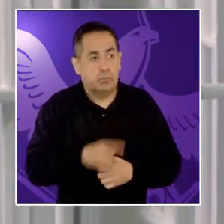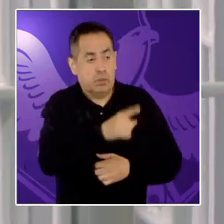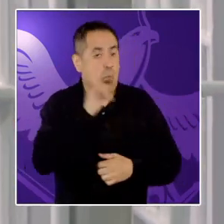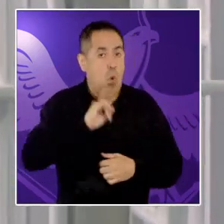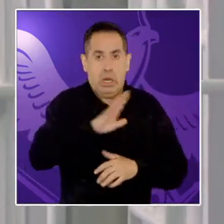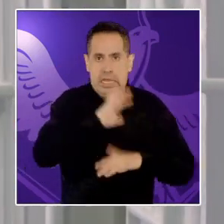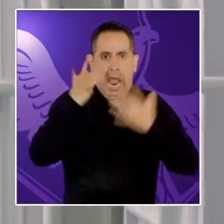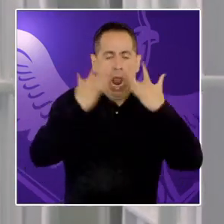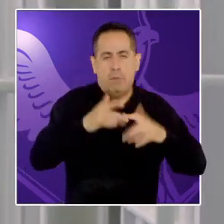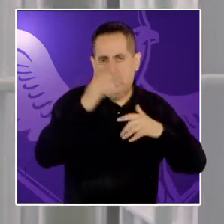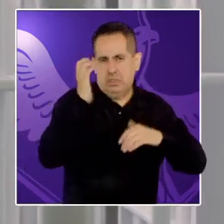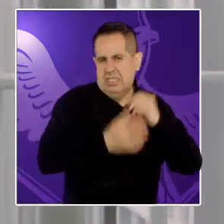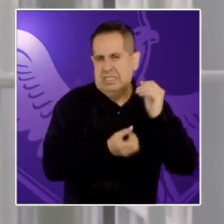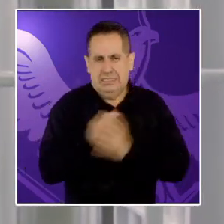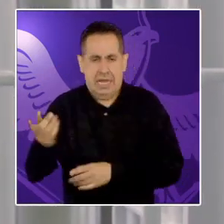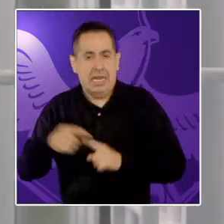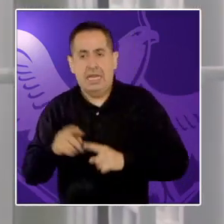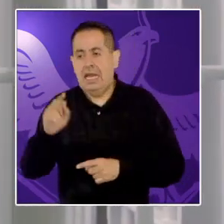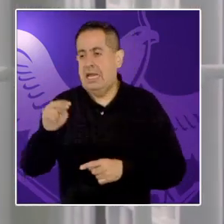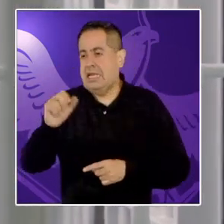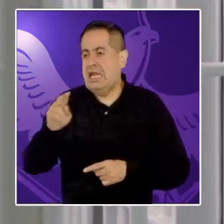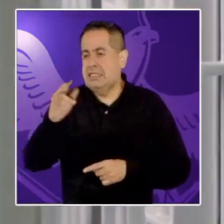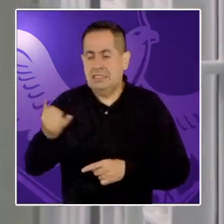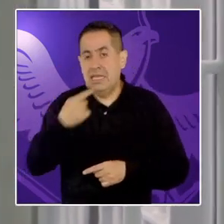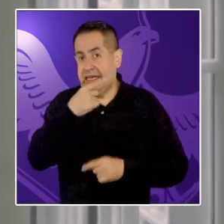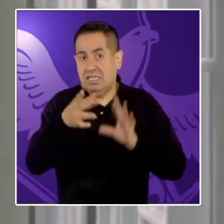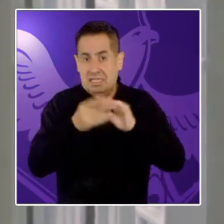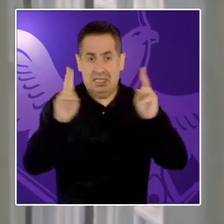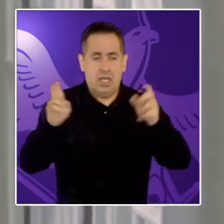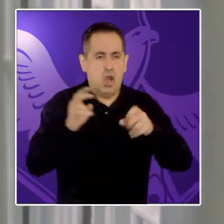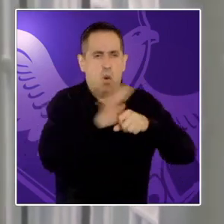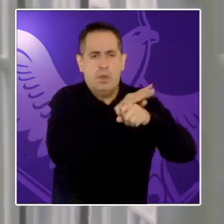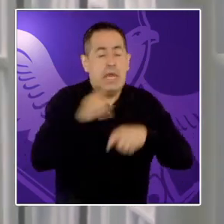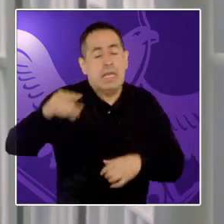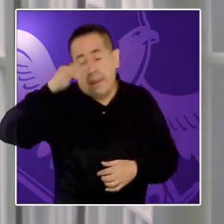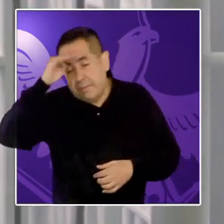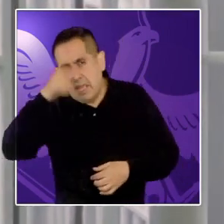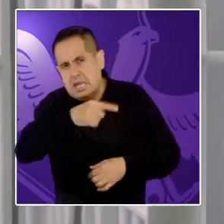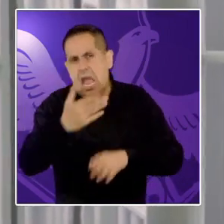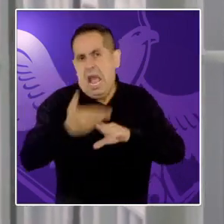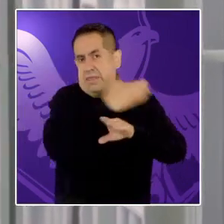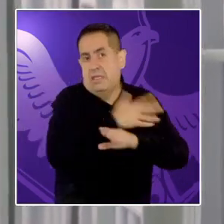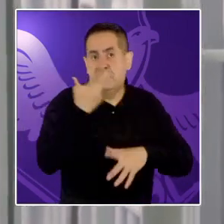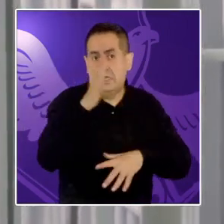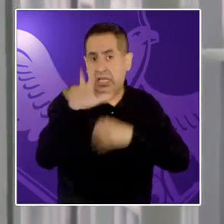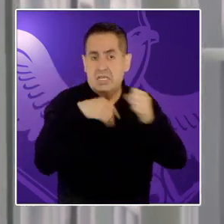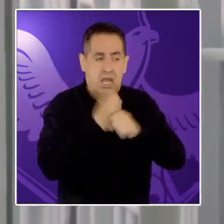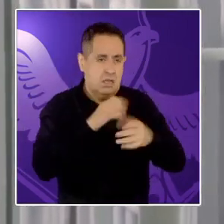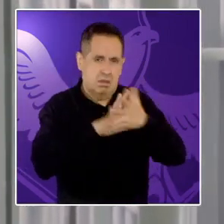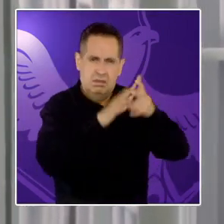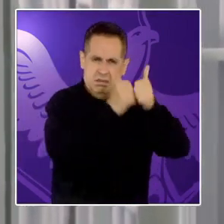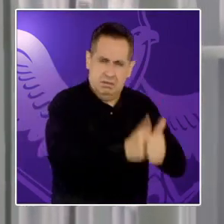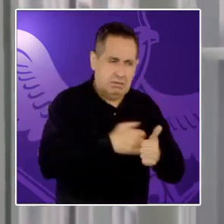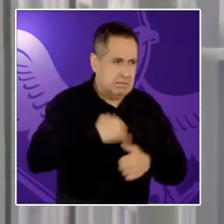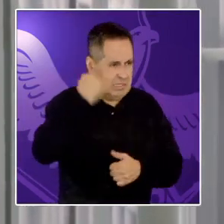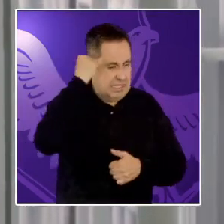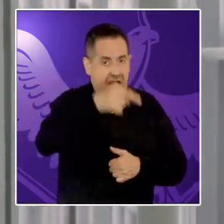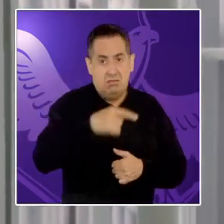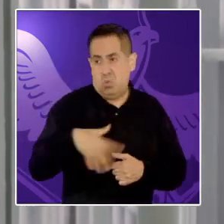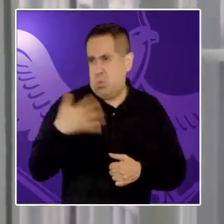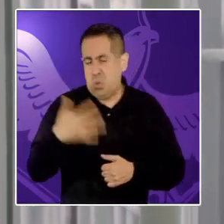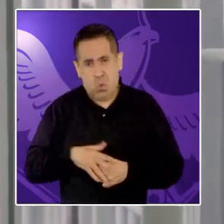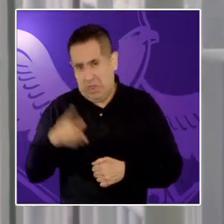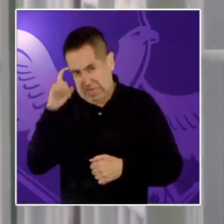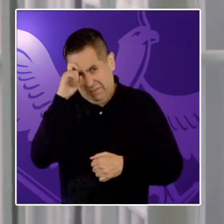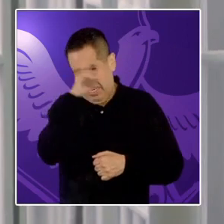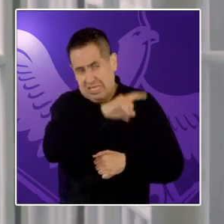concepto de nueva normalidad en la cárcel. Hay una egresada de Santa Marta, Nancy, que se refiere al COVID y dice, se lo figura, ella estuvo